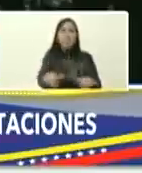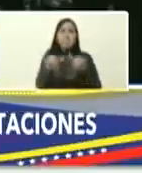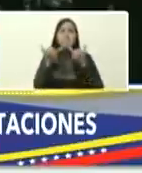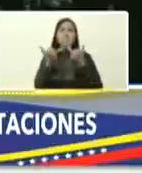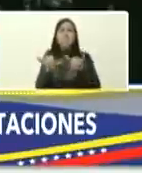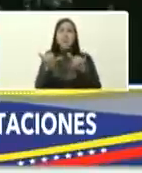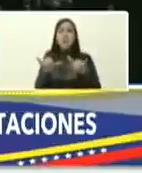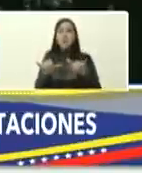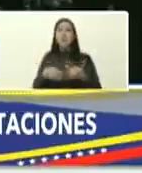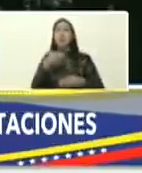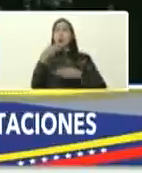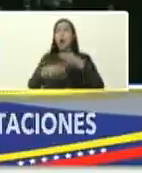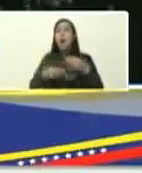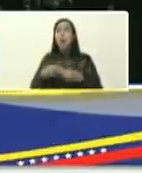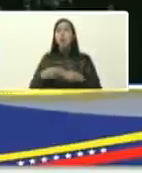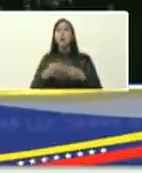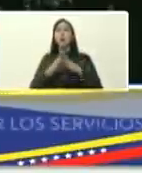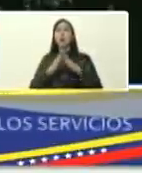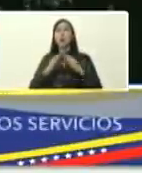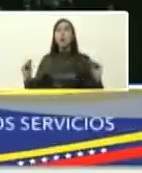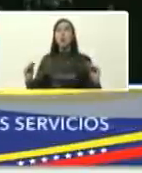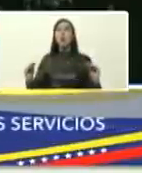todos al compás